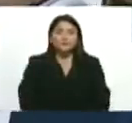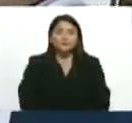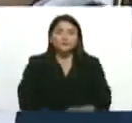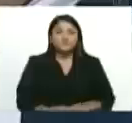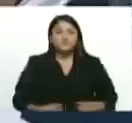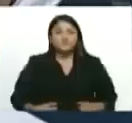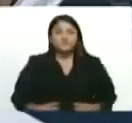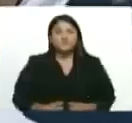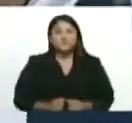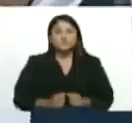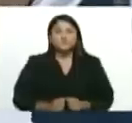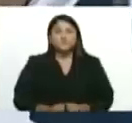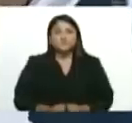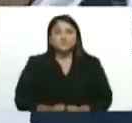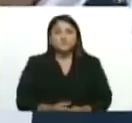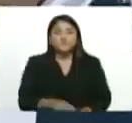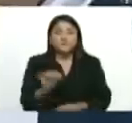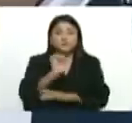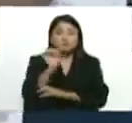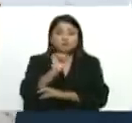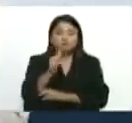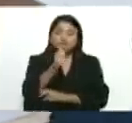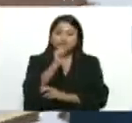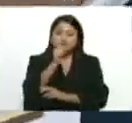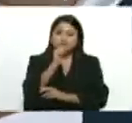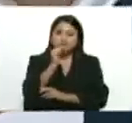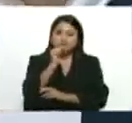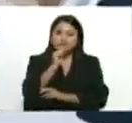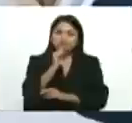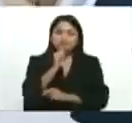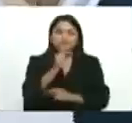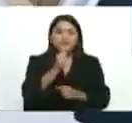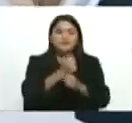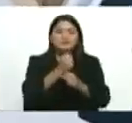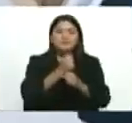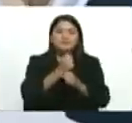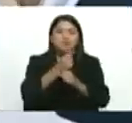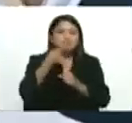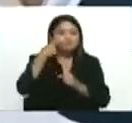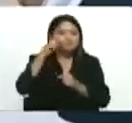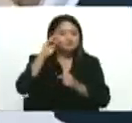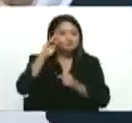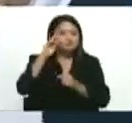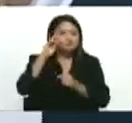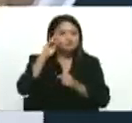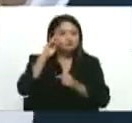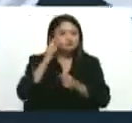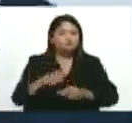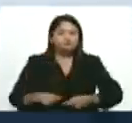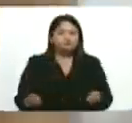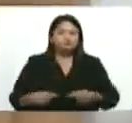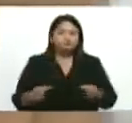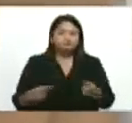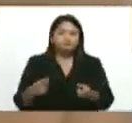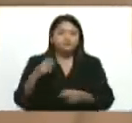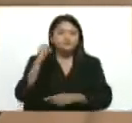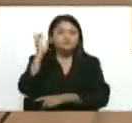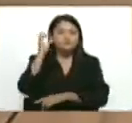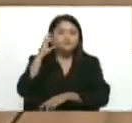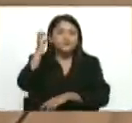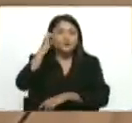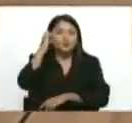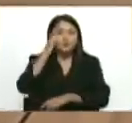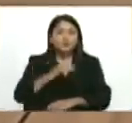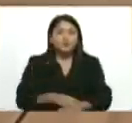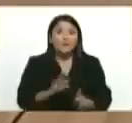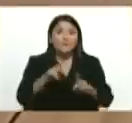Repito, coches, champán, empleo ficticio, los gastos fraudulentos en el Europarlamento, publicado en